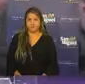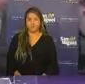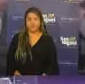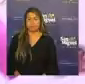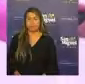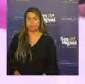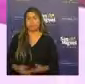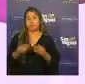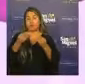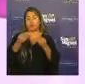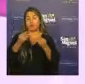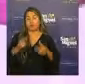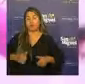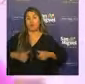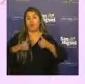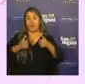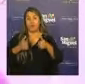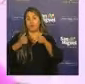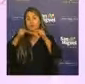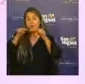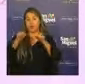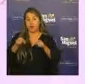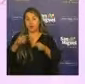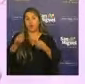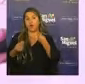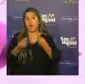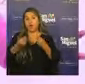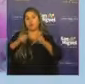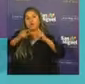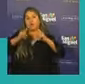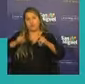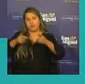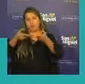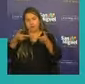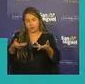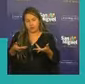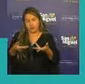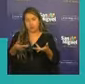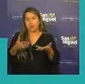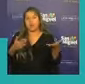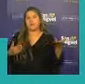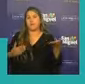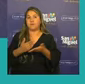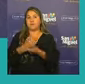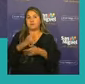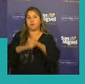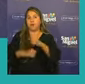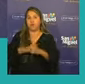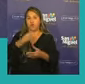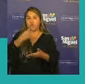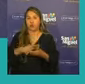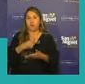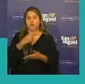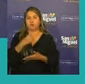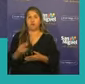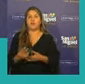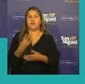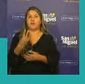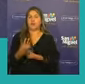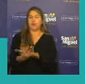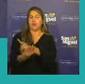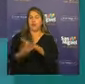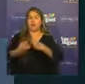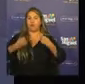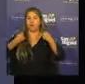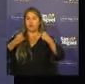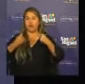Bueno. Aquí, obvio que tiene que estar, y aparte que lo partimos el año 2023 con toda la fuerza y con